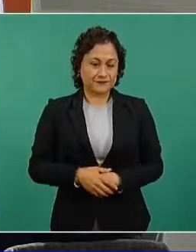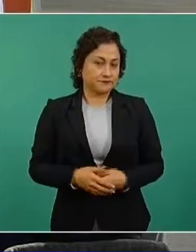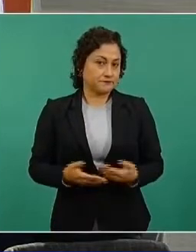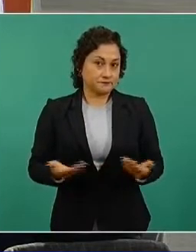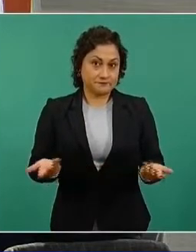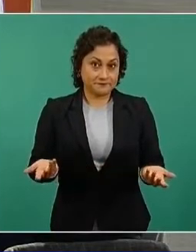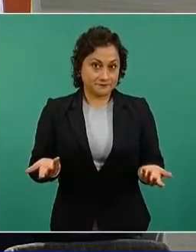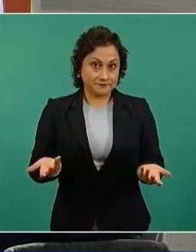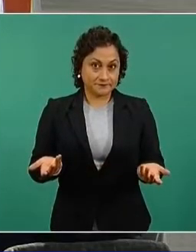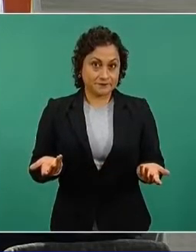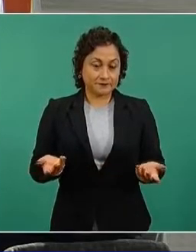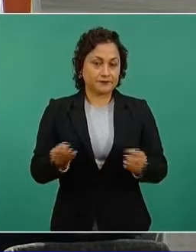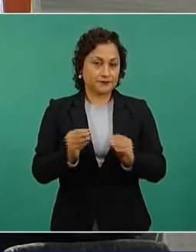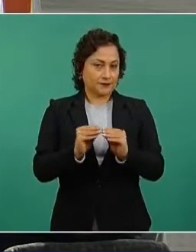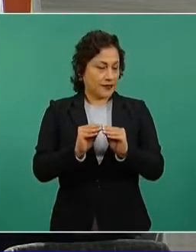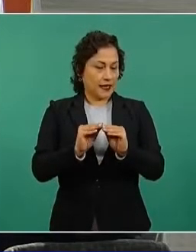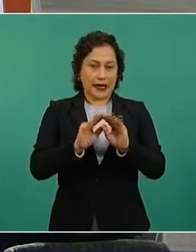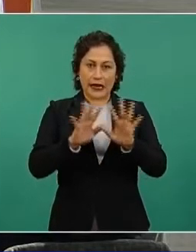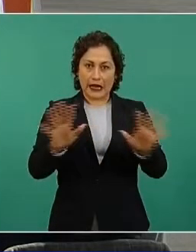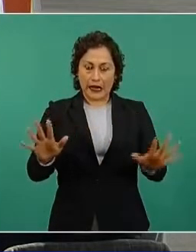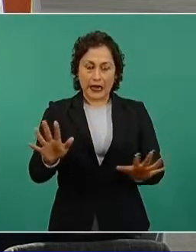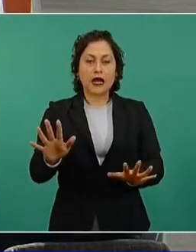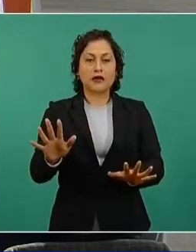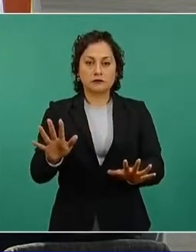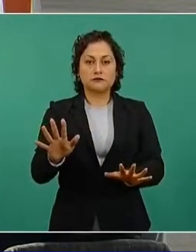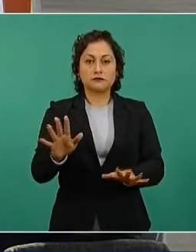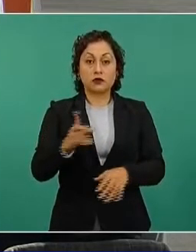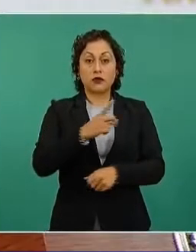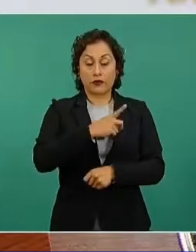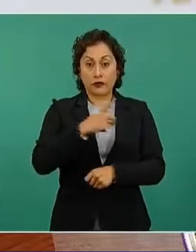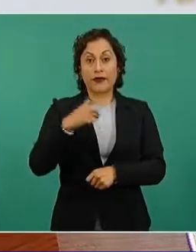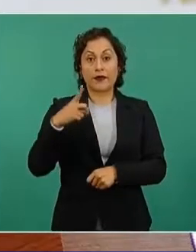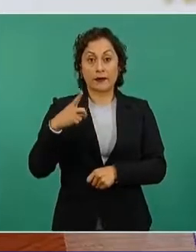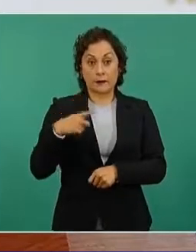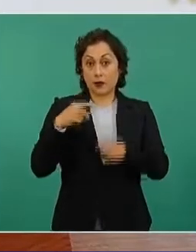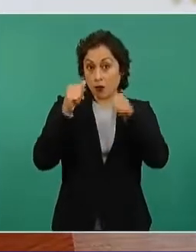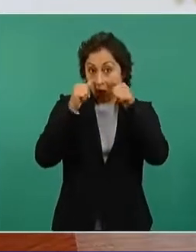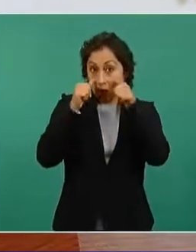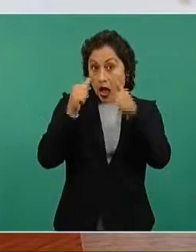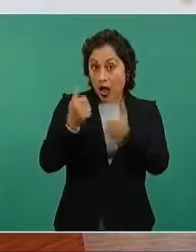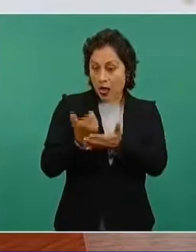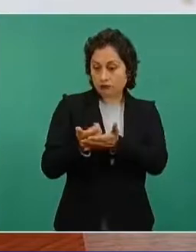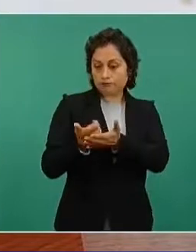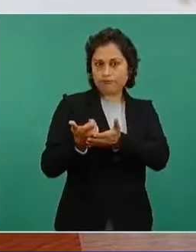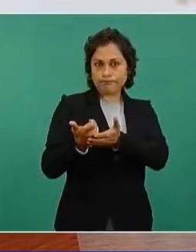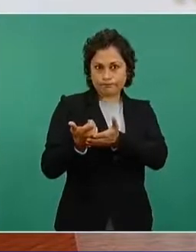Claro que tenemos que procurar que aumente más el salario mínimo.